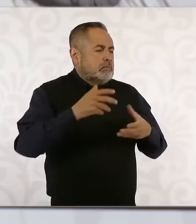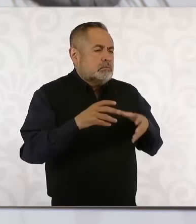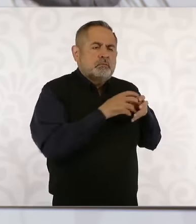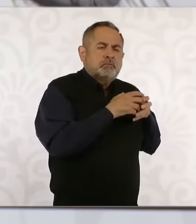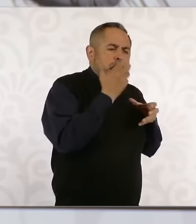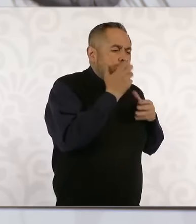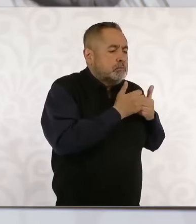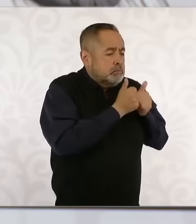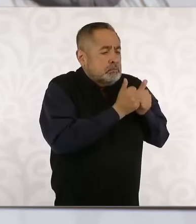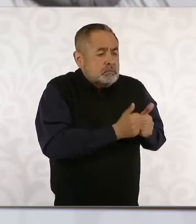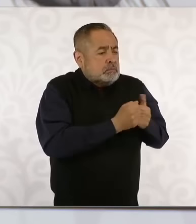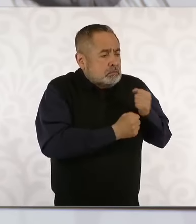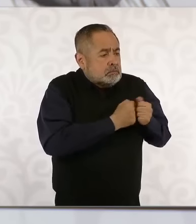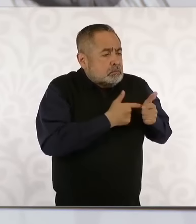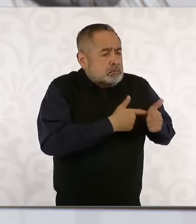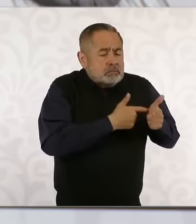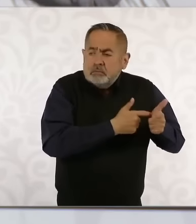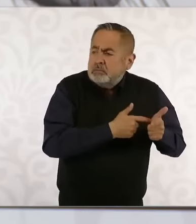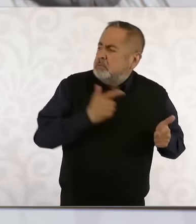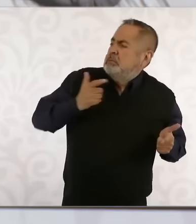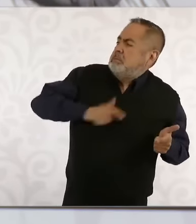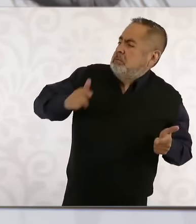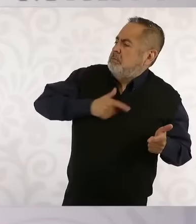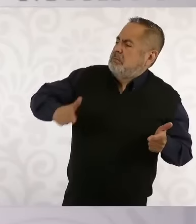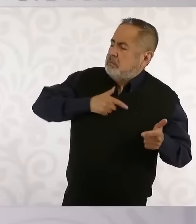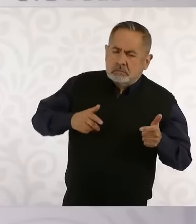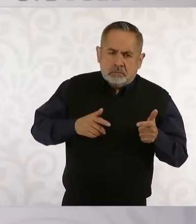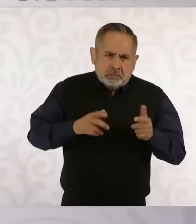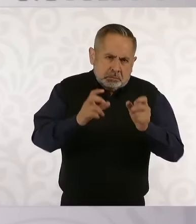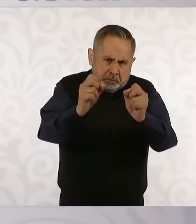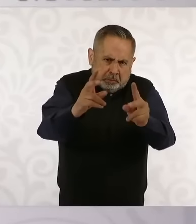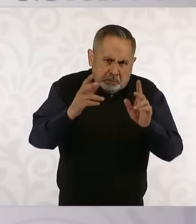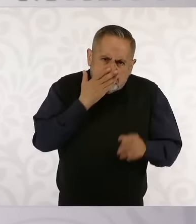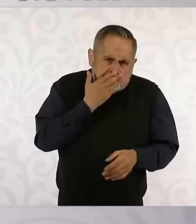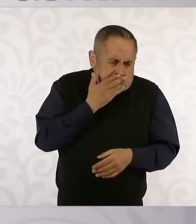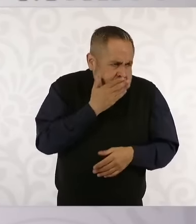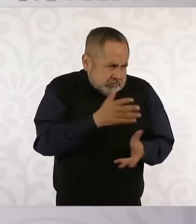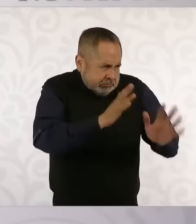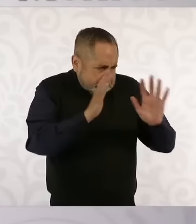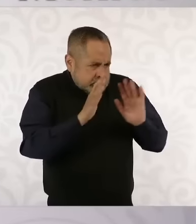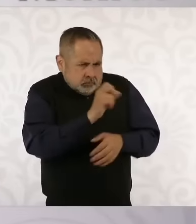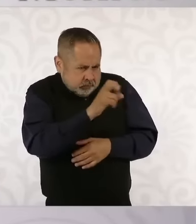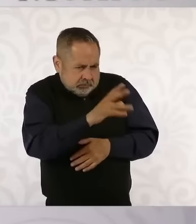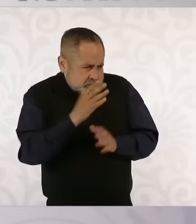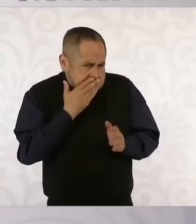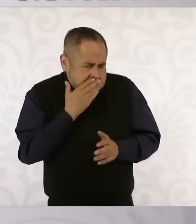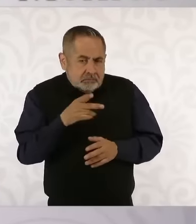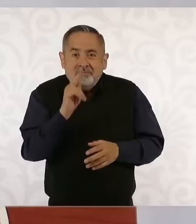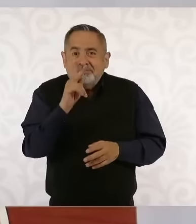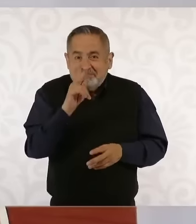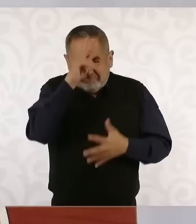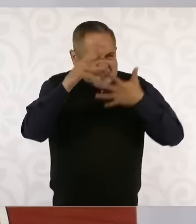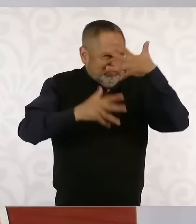Y hay gente que no le gusta, pero hay que decirles que se tranquilicen. De verdad, la violencia